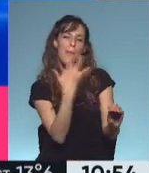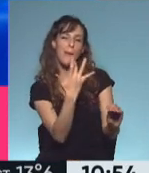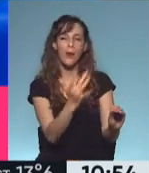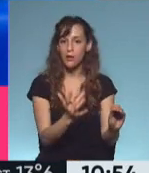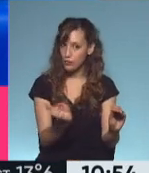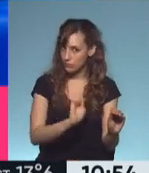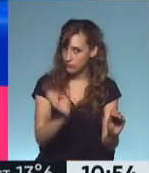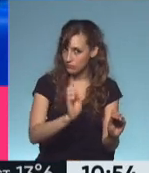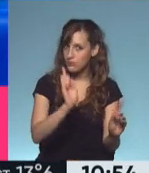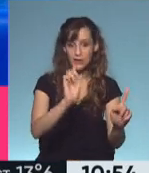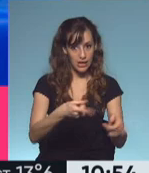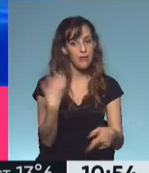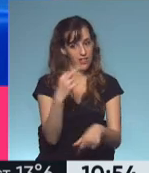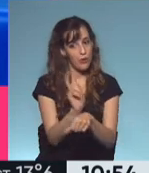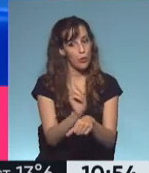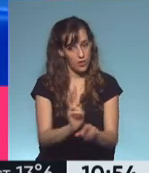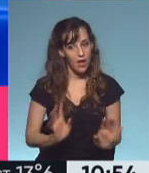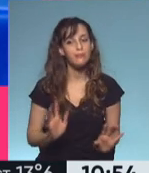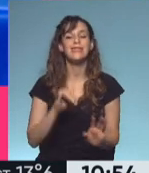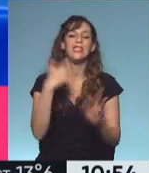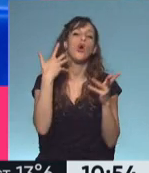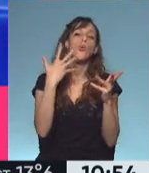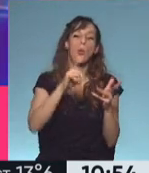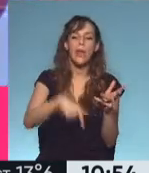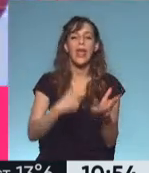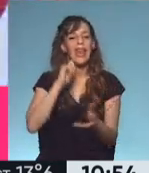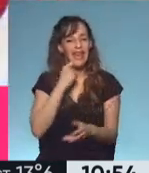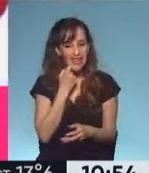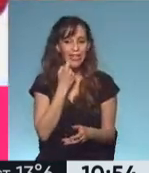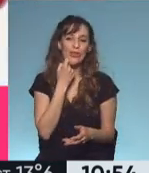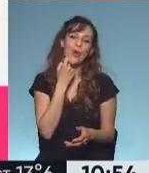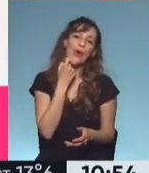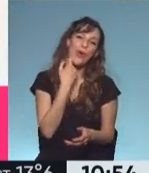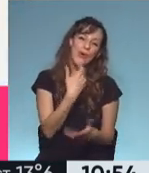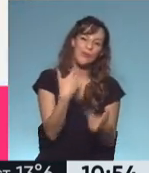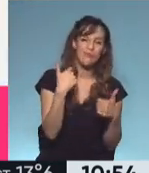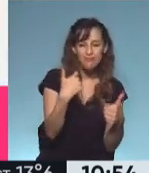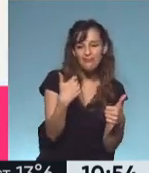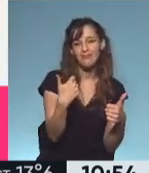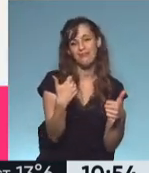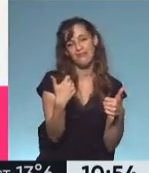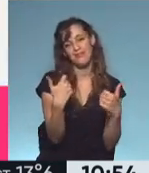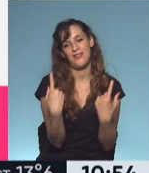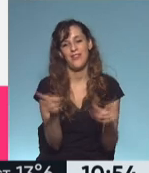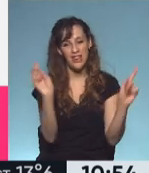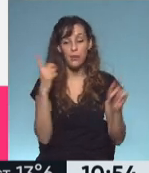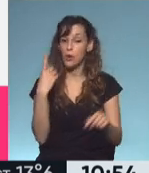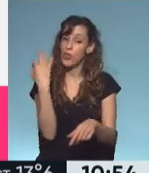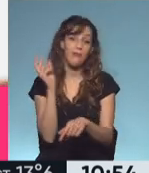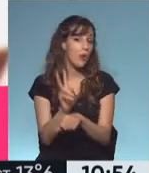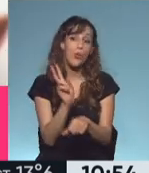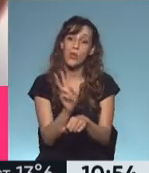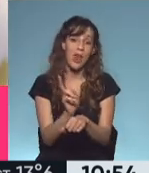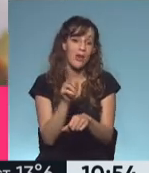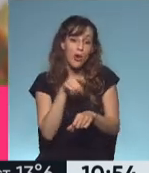venir a aportarnos verde, alegría, color a nuestra casa. Son vida. Son seres vivos que tenemos que cuidar y que tenemos que saber si se